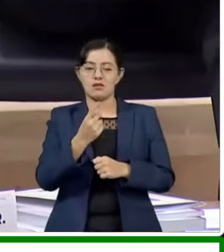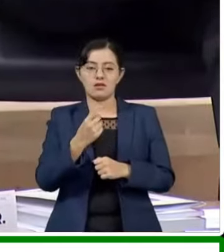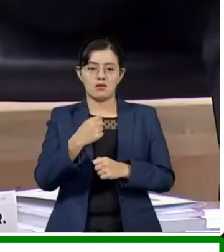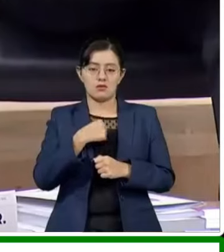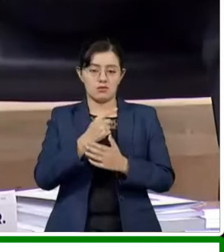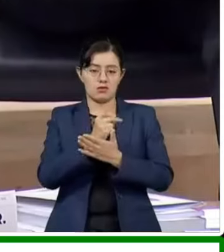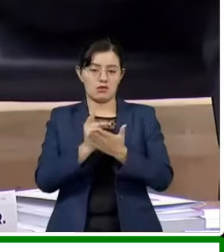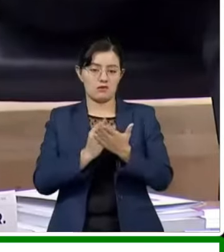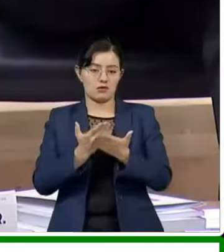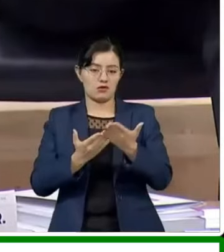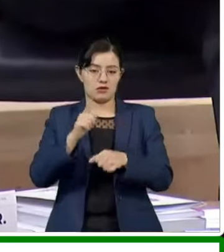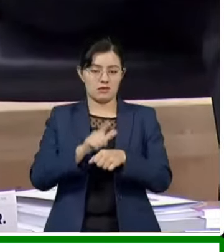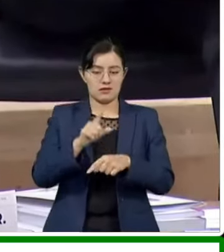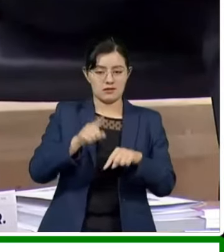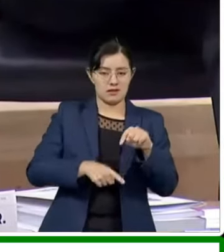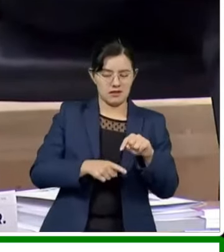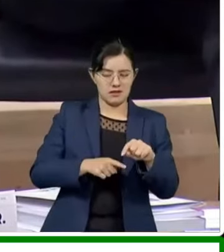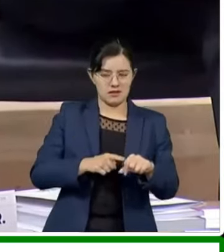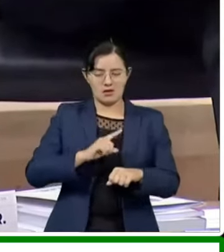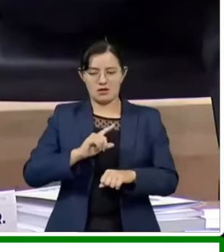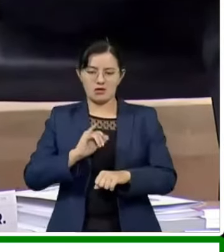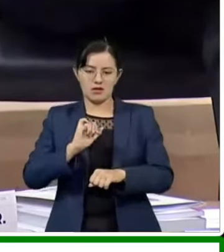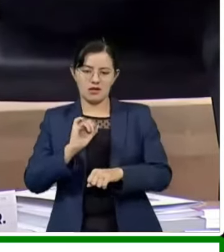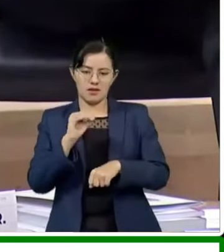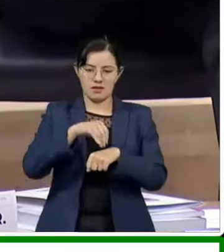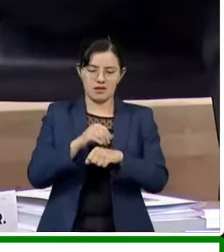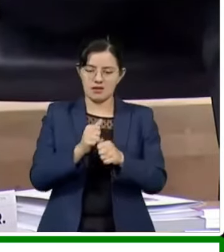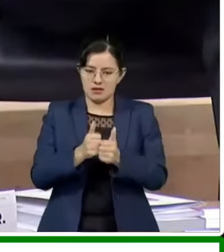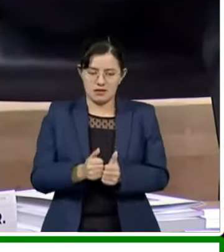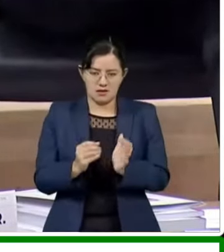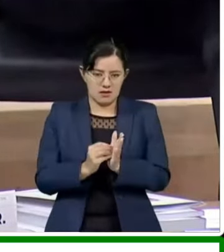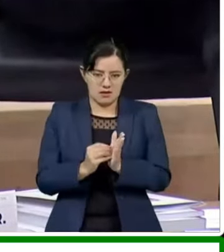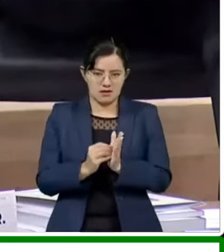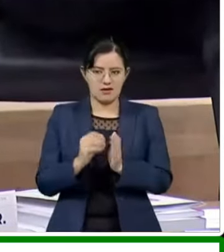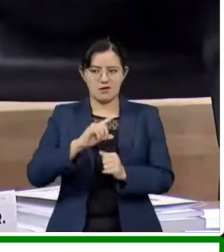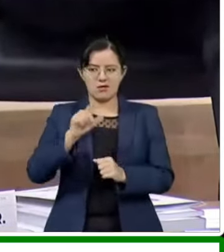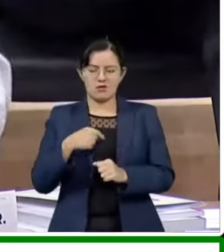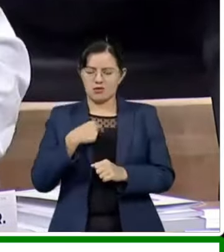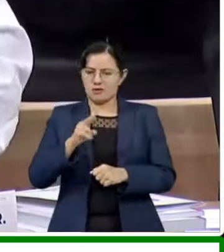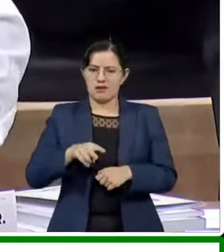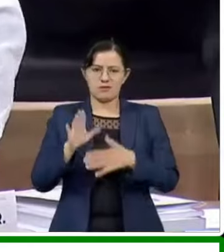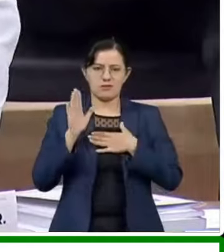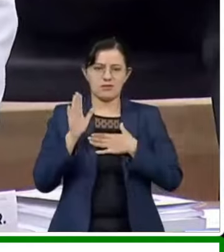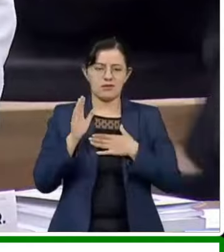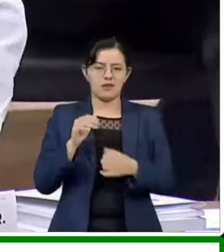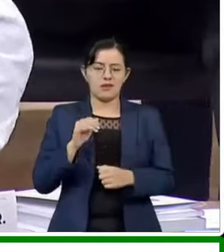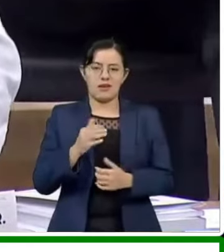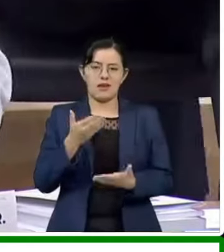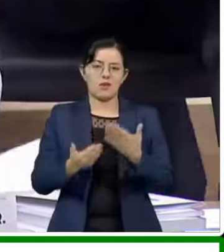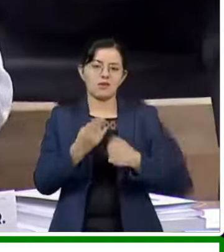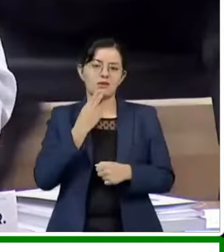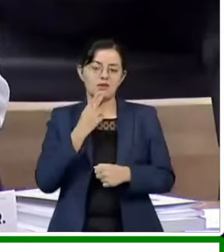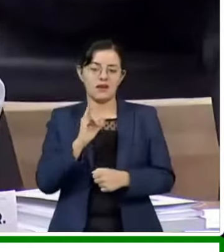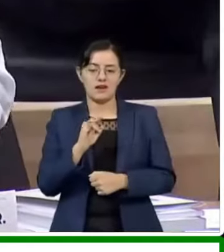quitar los programas sociales, luego decir que sí, luego poner sangre, y ahora quiere que el INE le valide como ayer se planteó. Yo no concibo que a estas